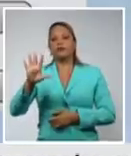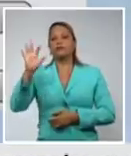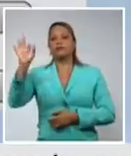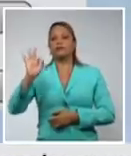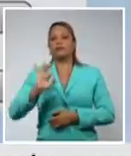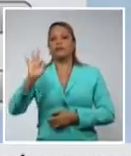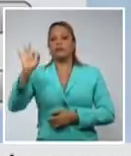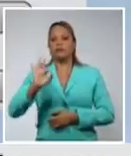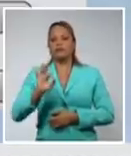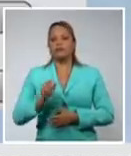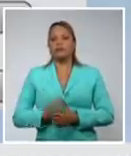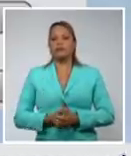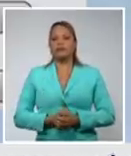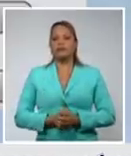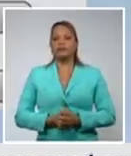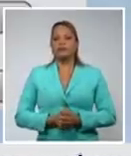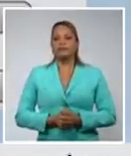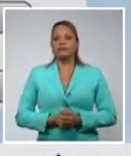2,25%